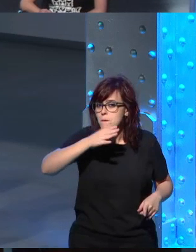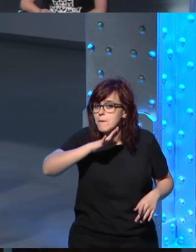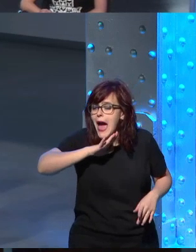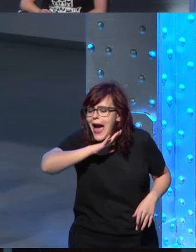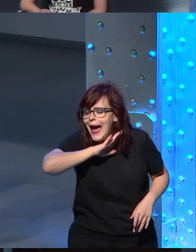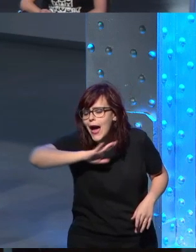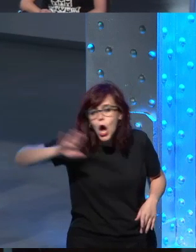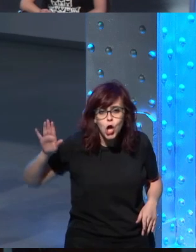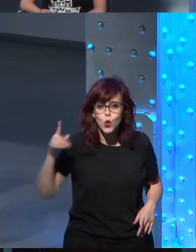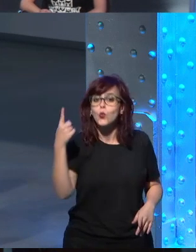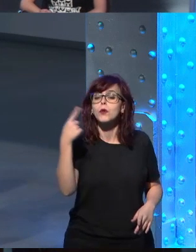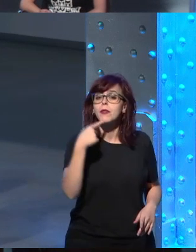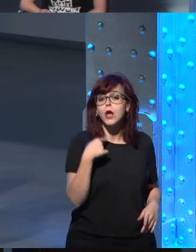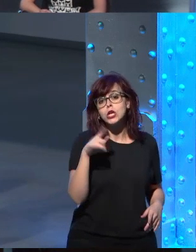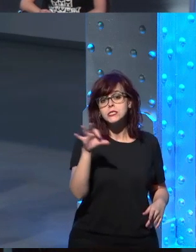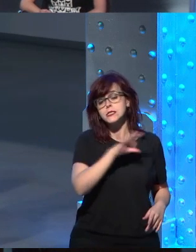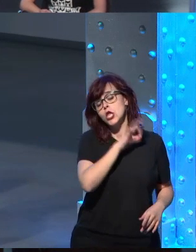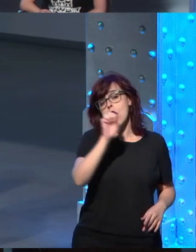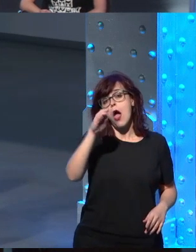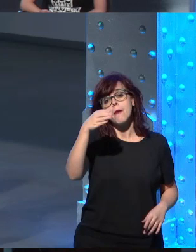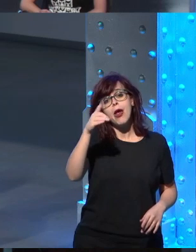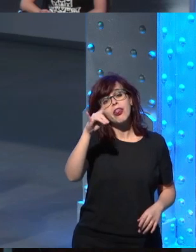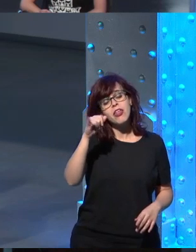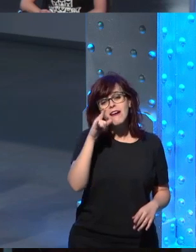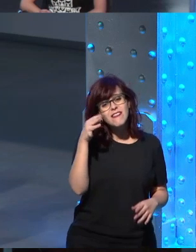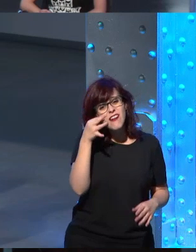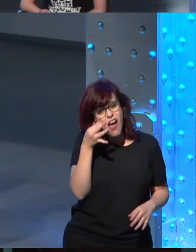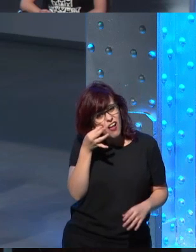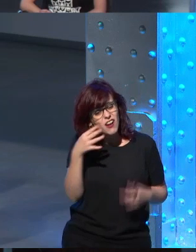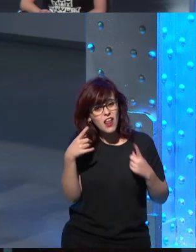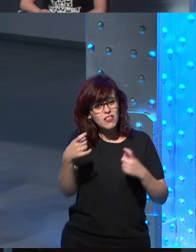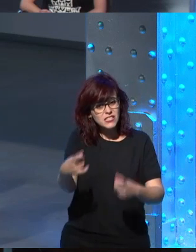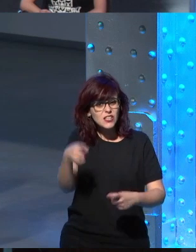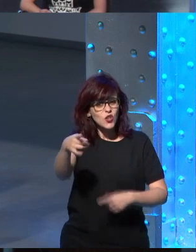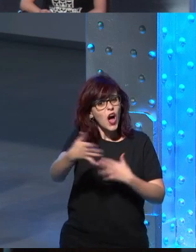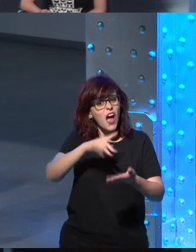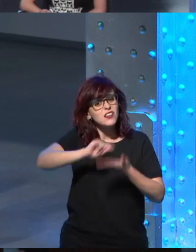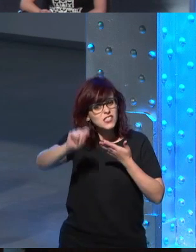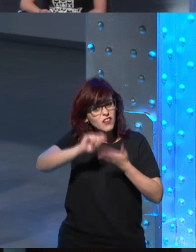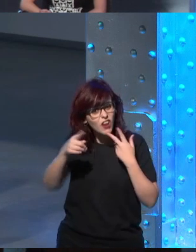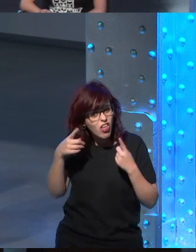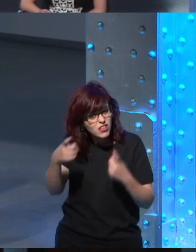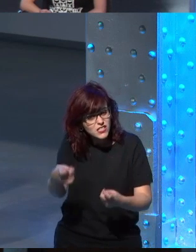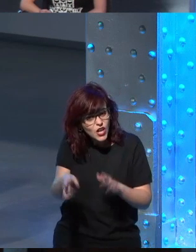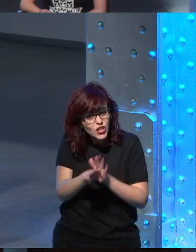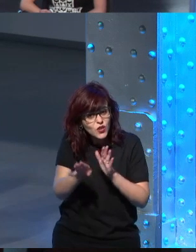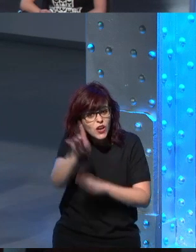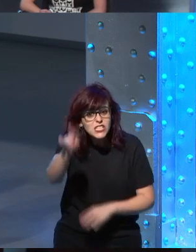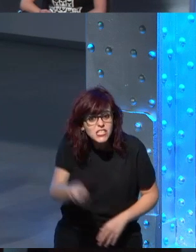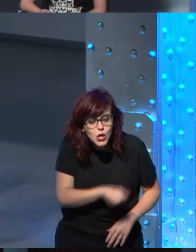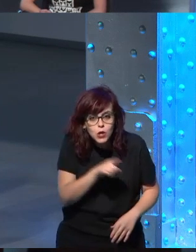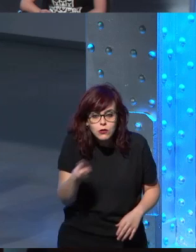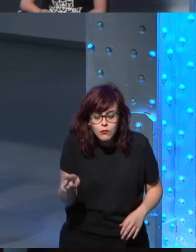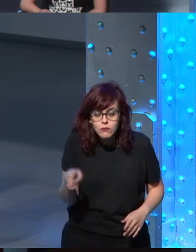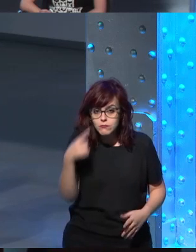mejor, uno que dijo, señora Badía, ¿es absolutamente necesario que siga usted escribiendo? Me pareció de una finura,